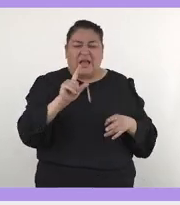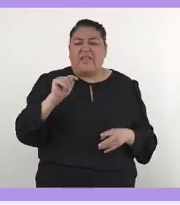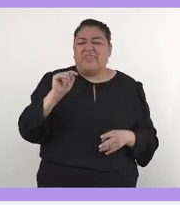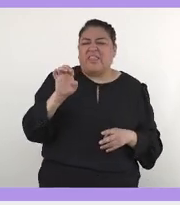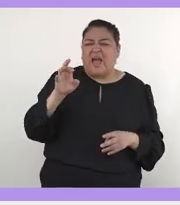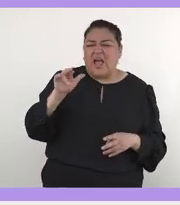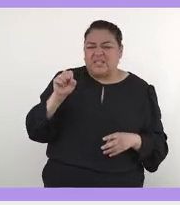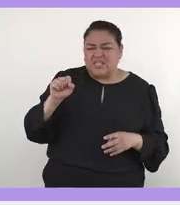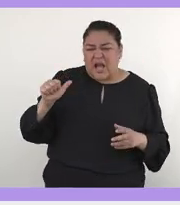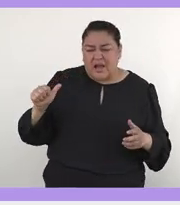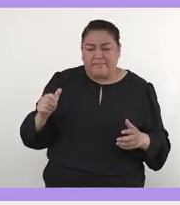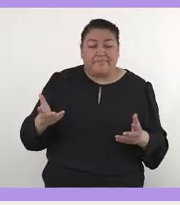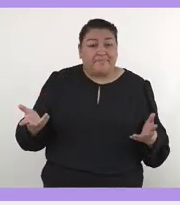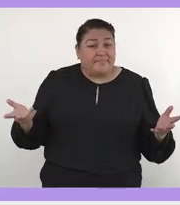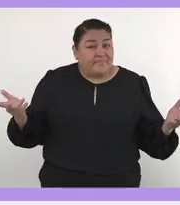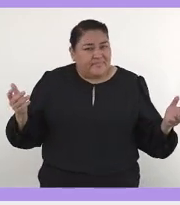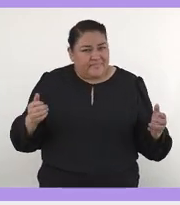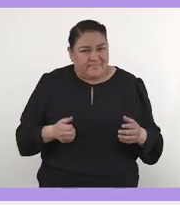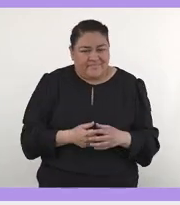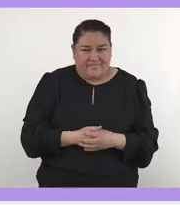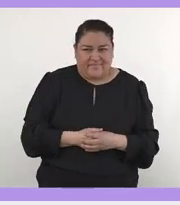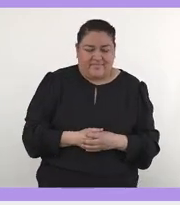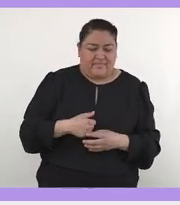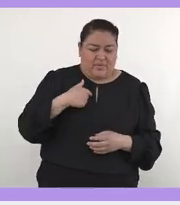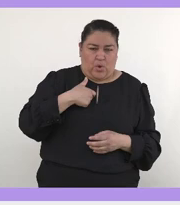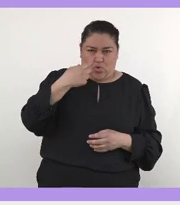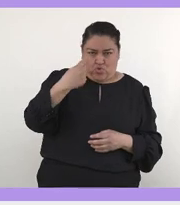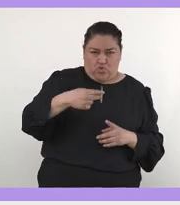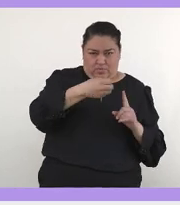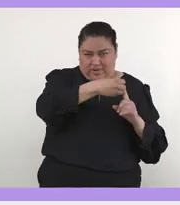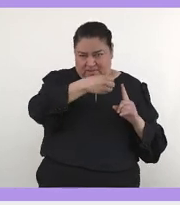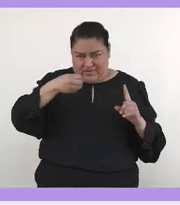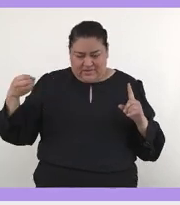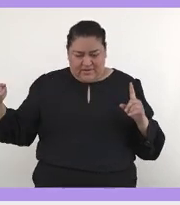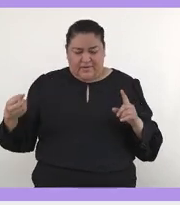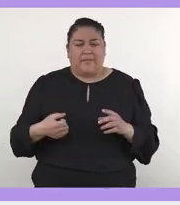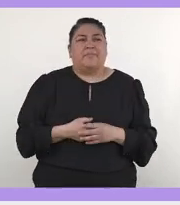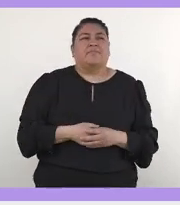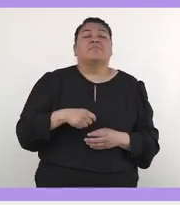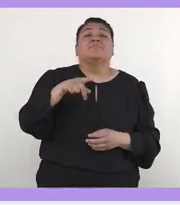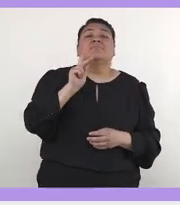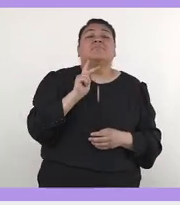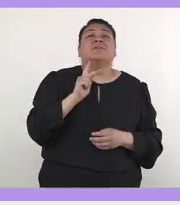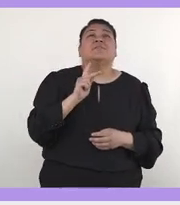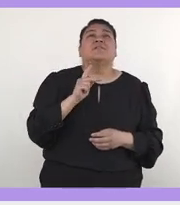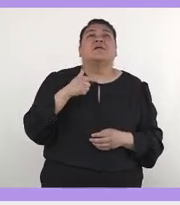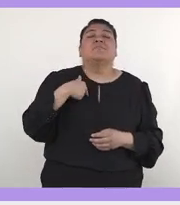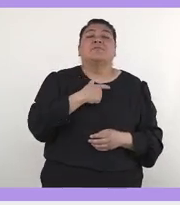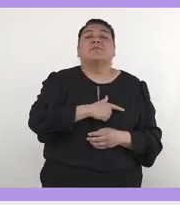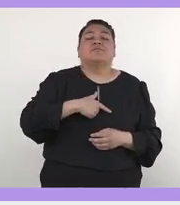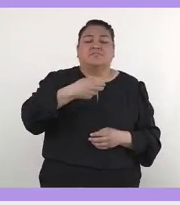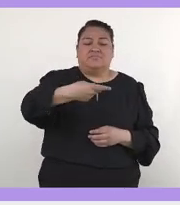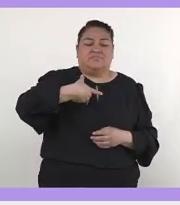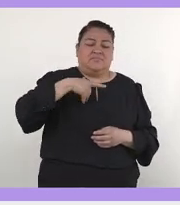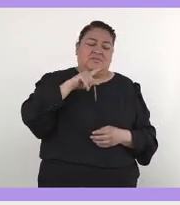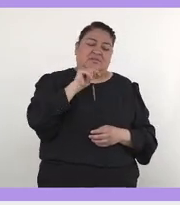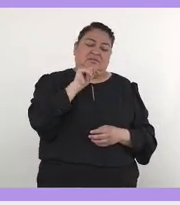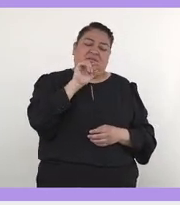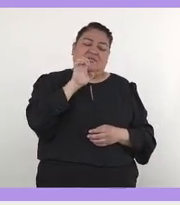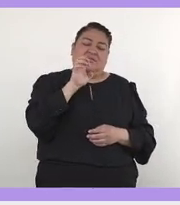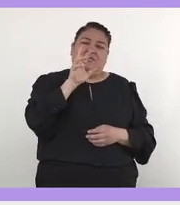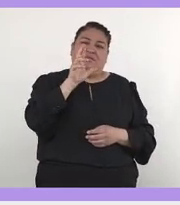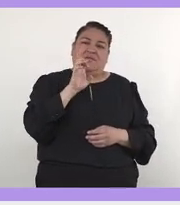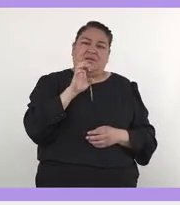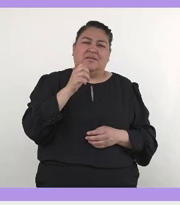Ya sé entonces ahorita voy a decir mi nombre completo pero me gusta mucho que me digan Tere No y mi